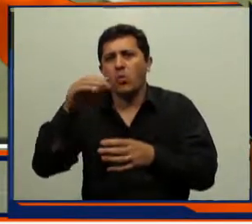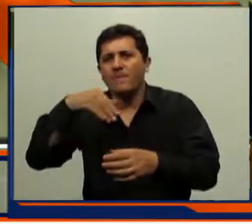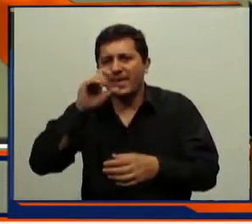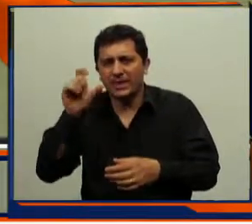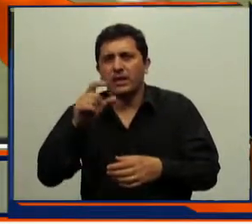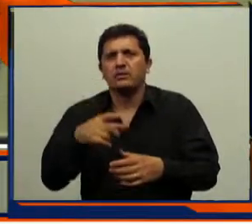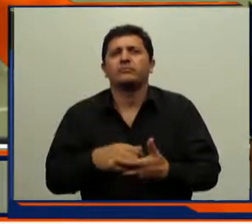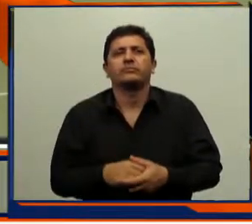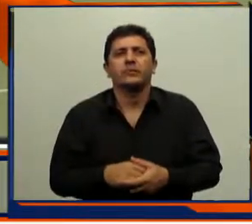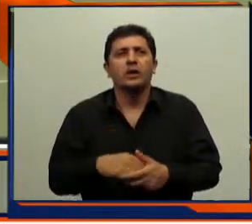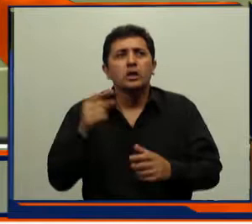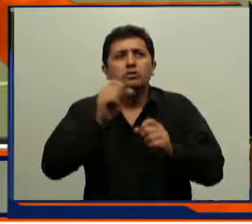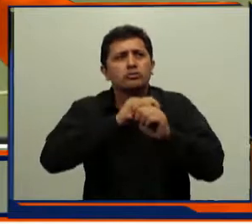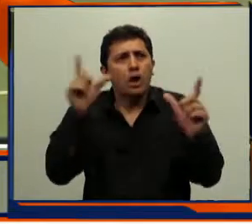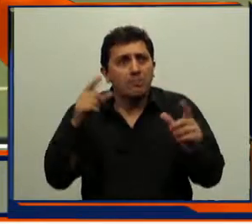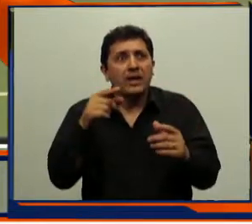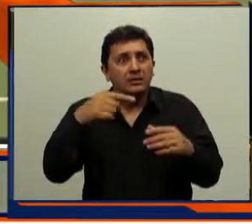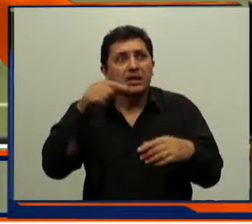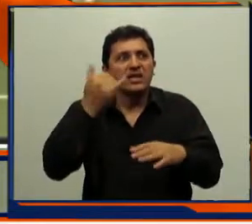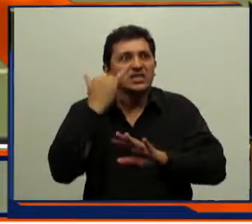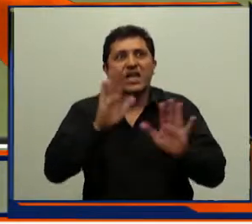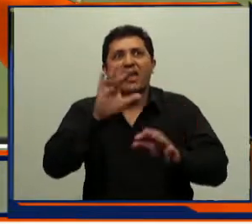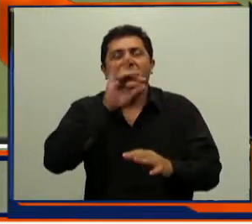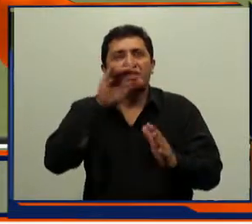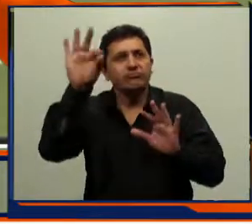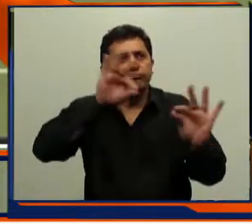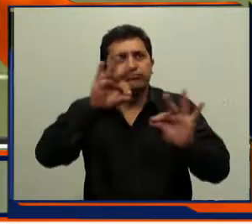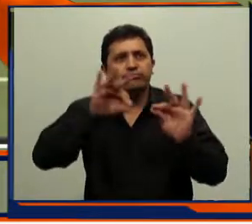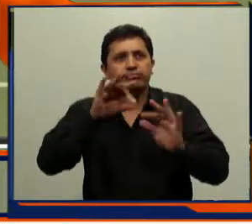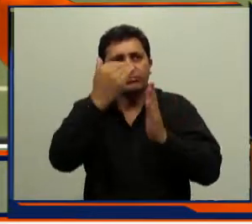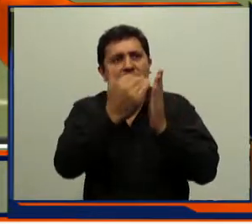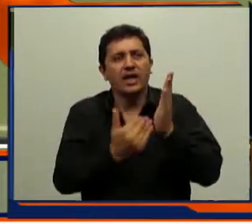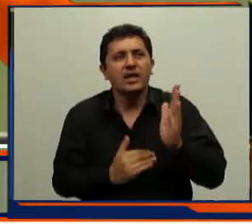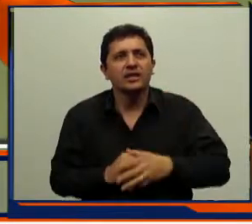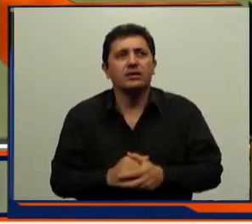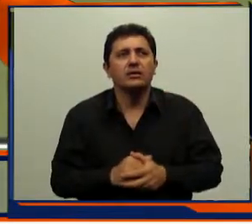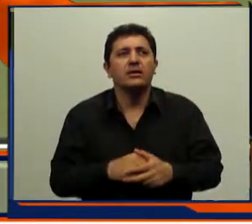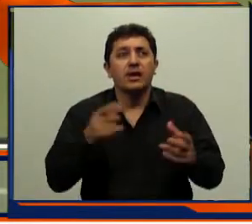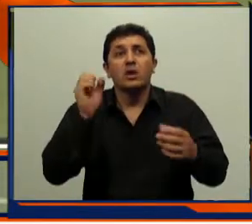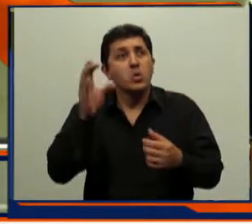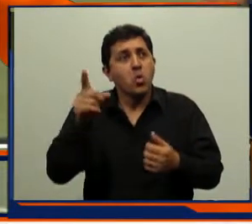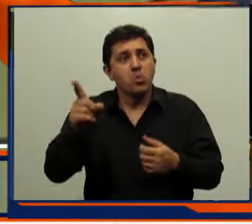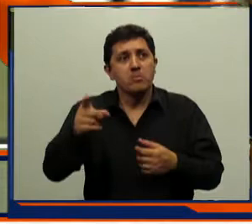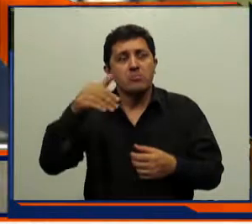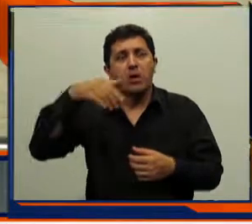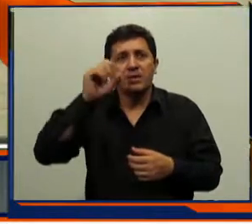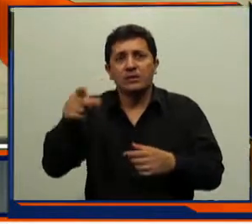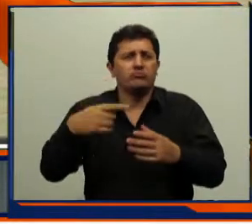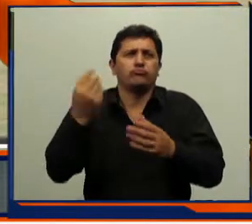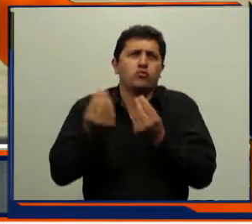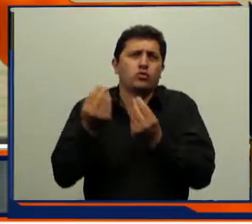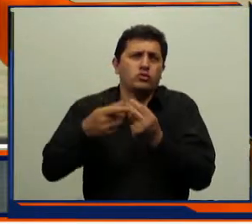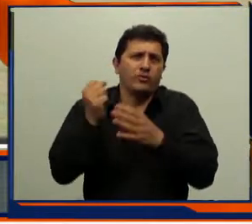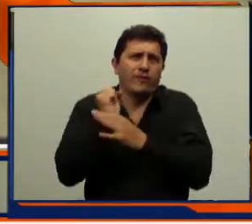otra de las sorpresas, los convocados del Chapa Arretegui, ya con varios jugadores de este club, donde han surgido